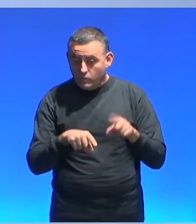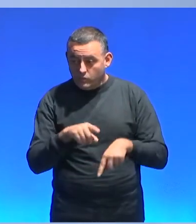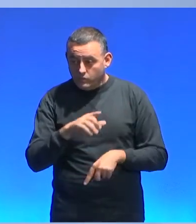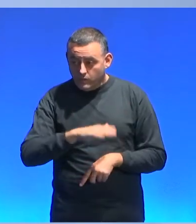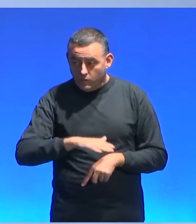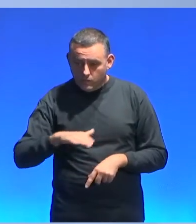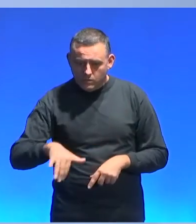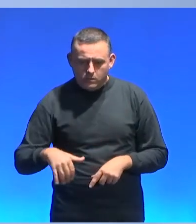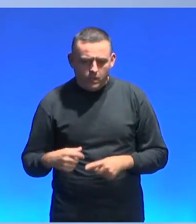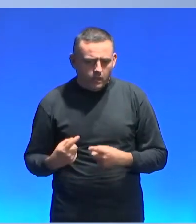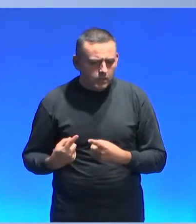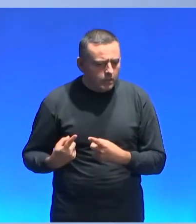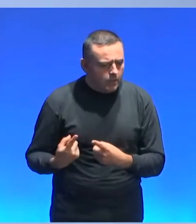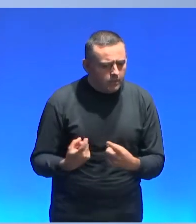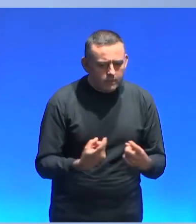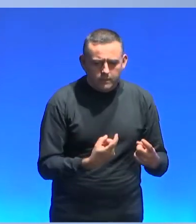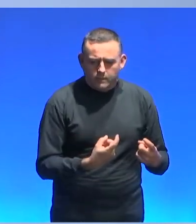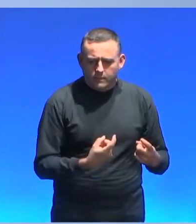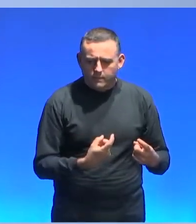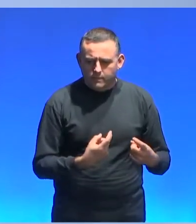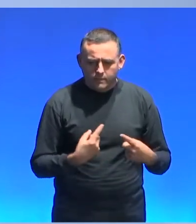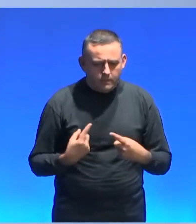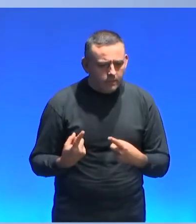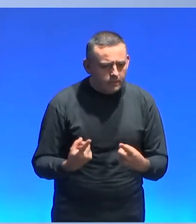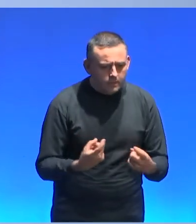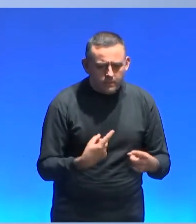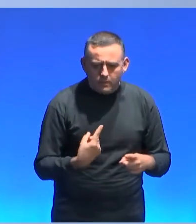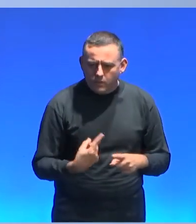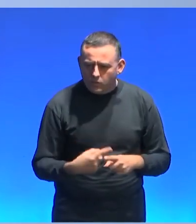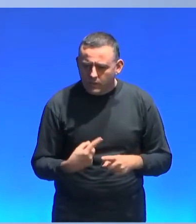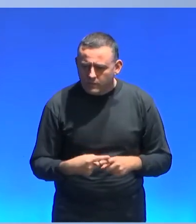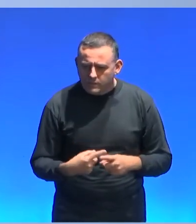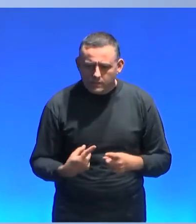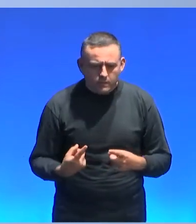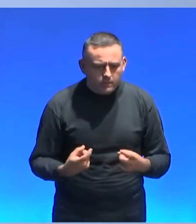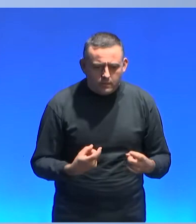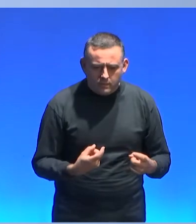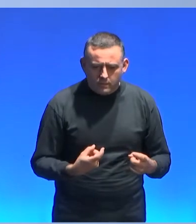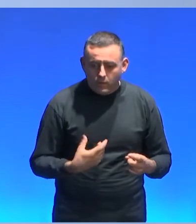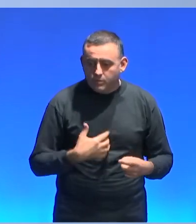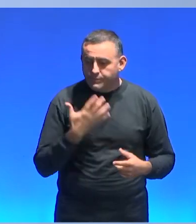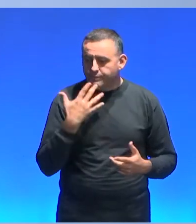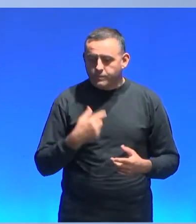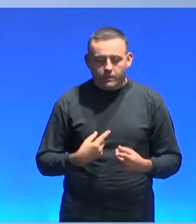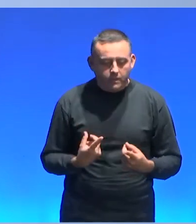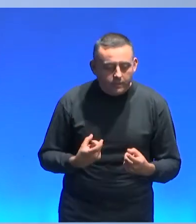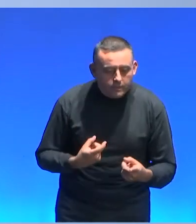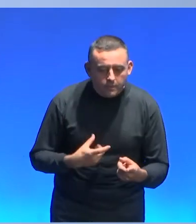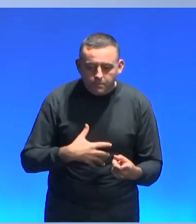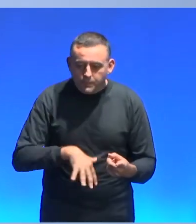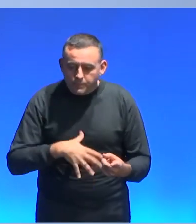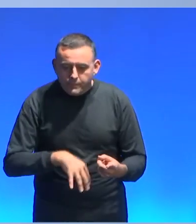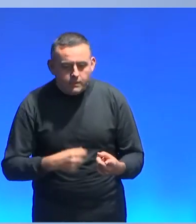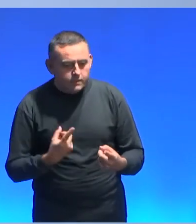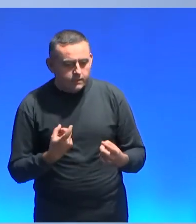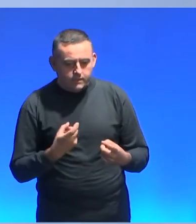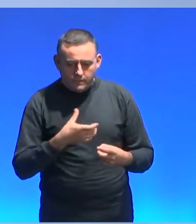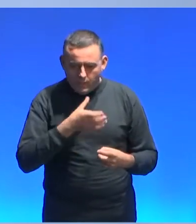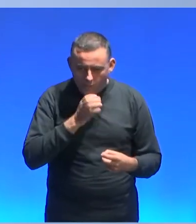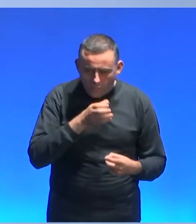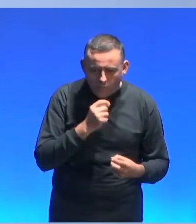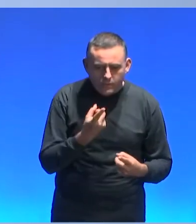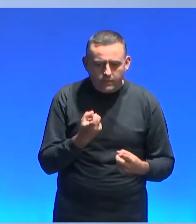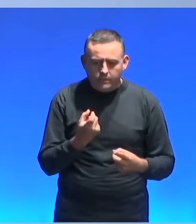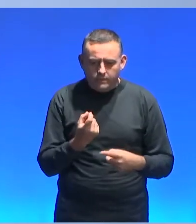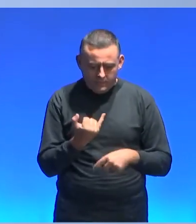no se pensaba a los violadores, se pensaba a pipí, a un vaso de agua, a una tirita, bueno,